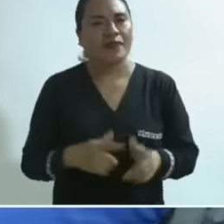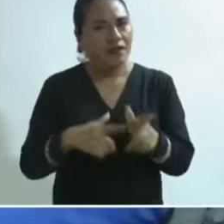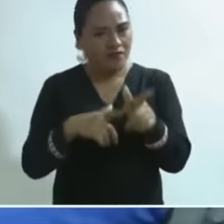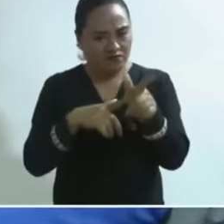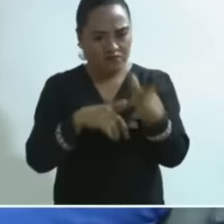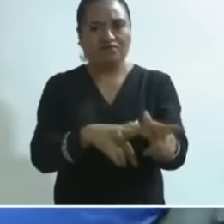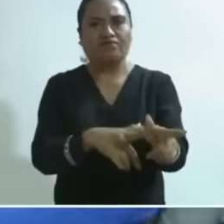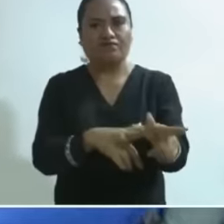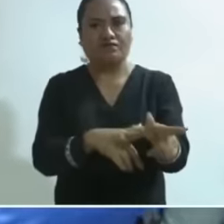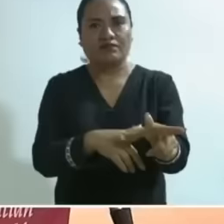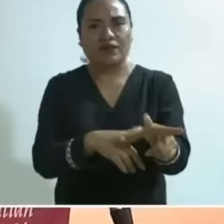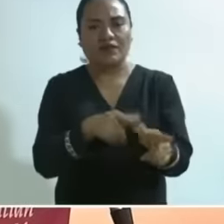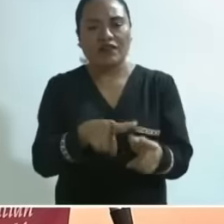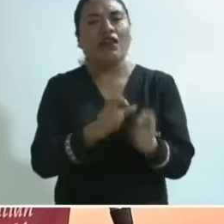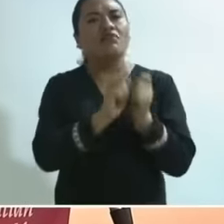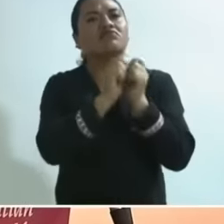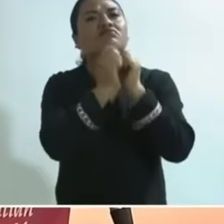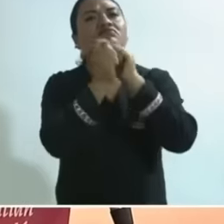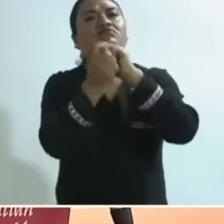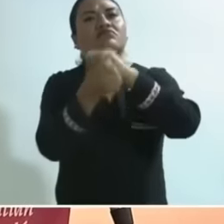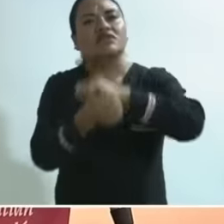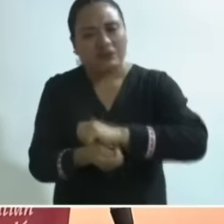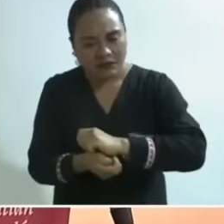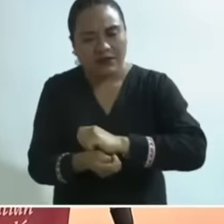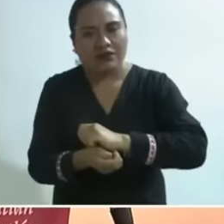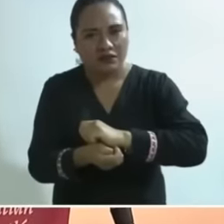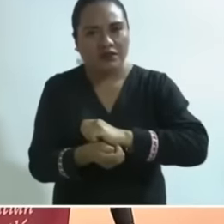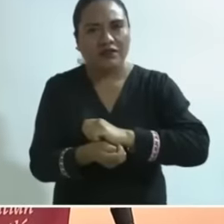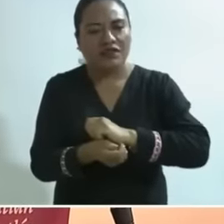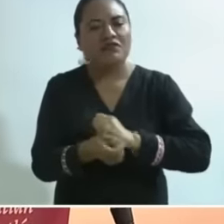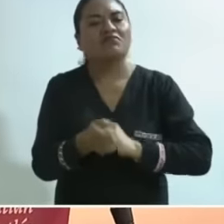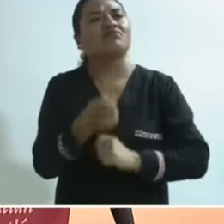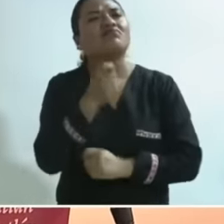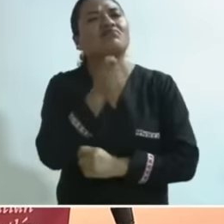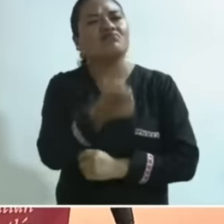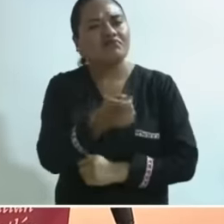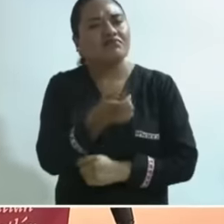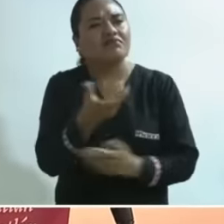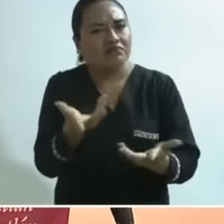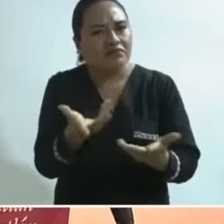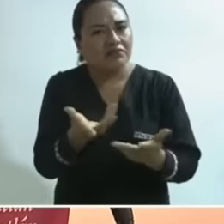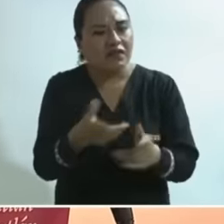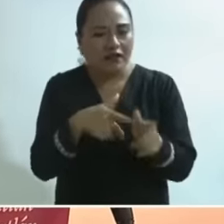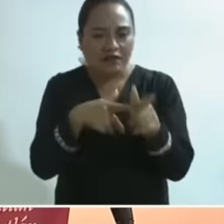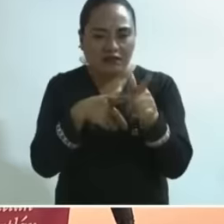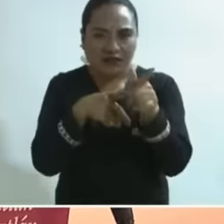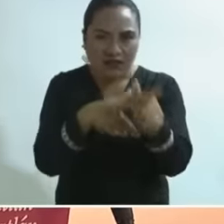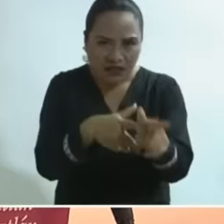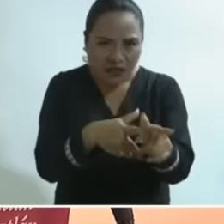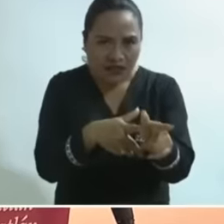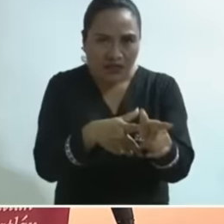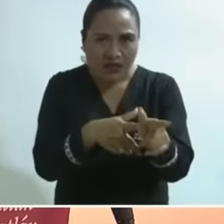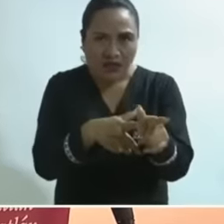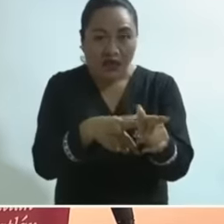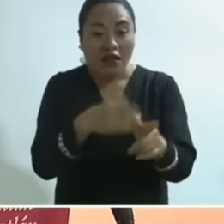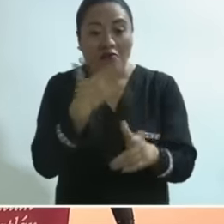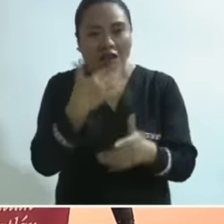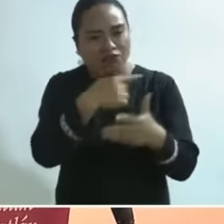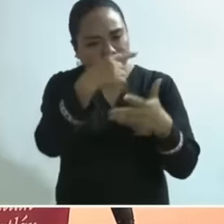Continuar con la transformación quiere decir seguir con los